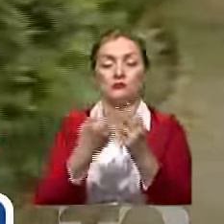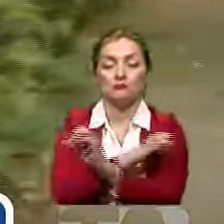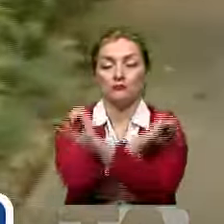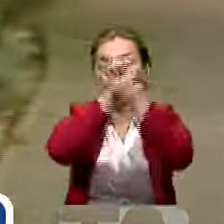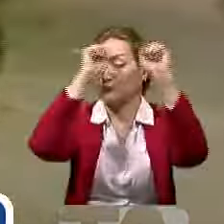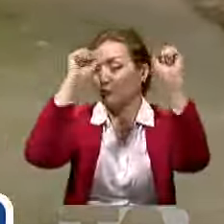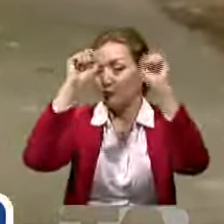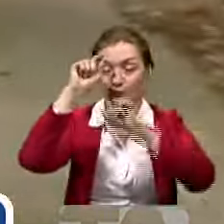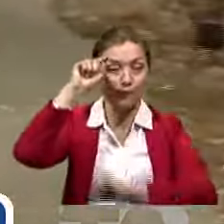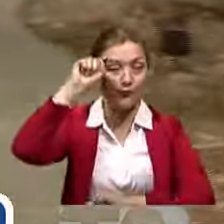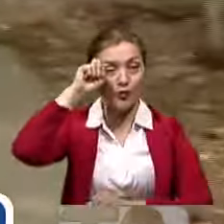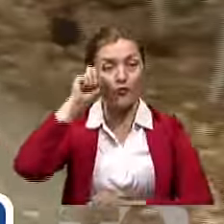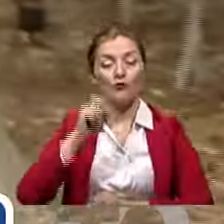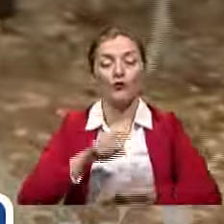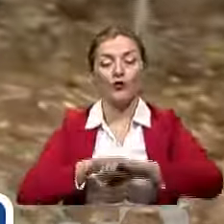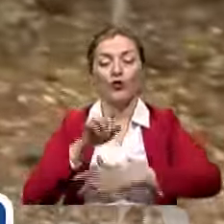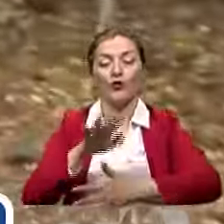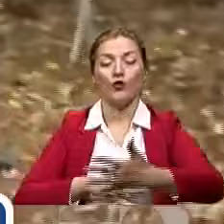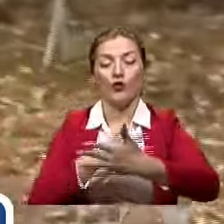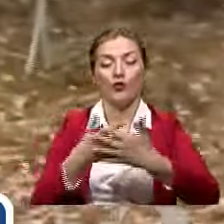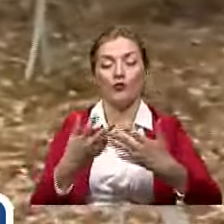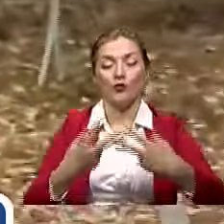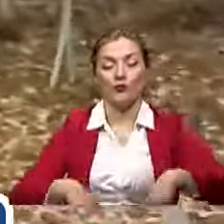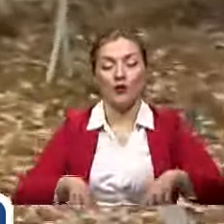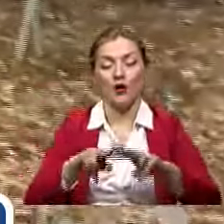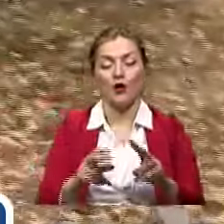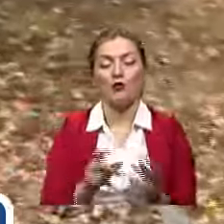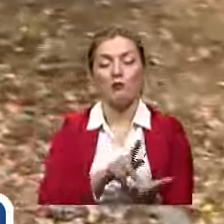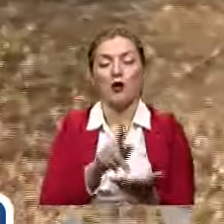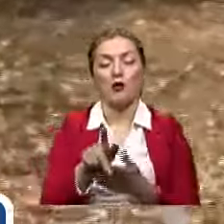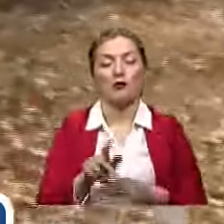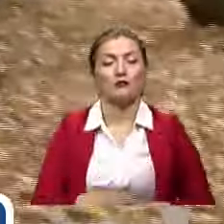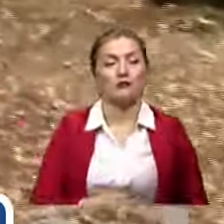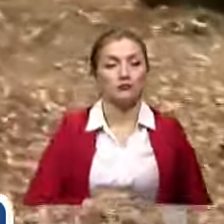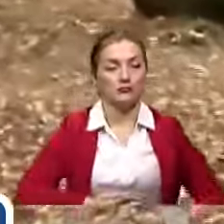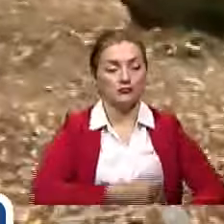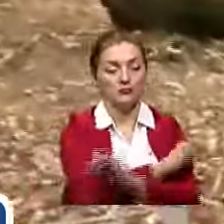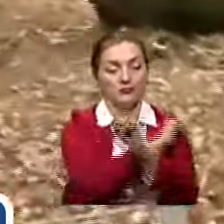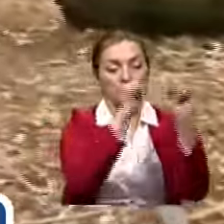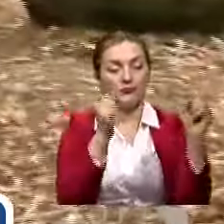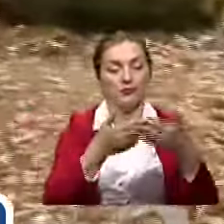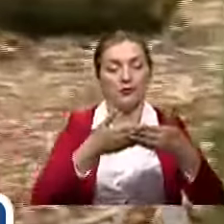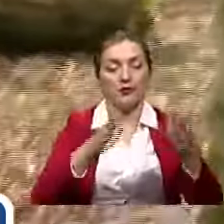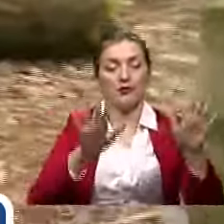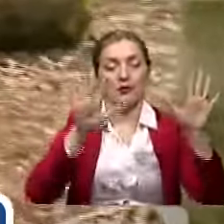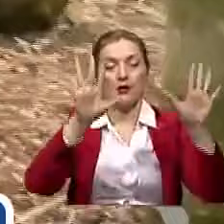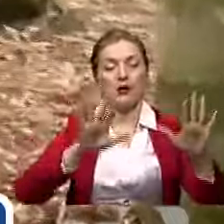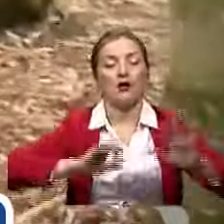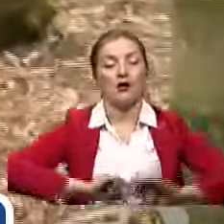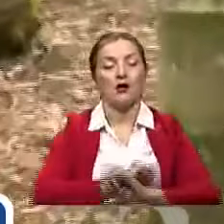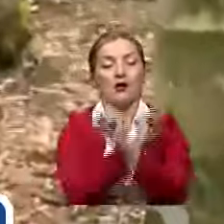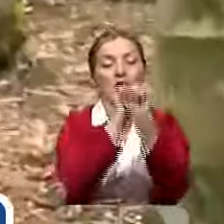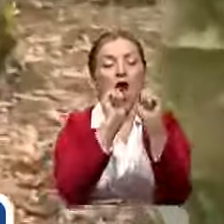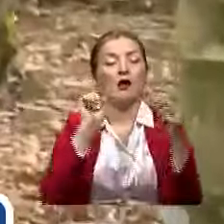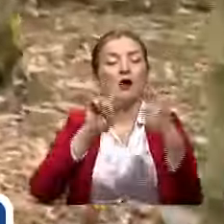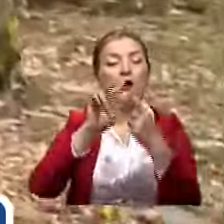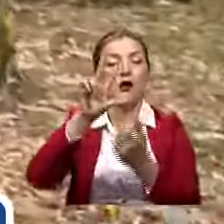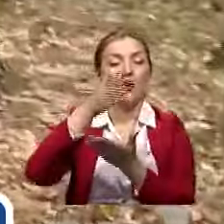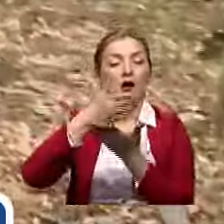mañana, recuérdenos cuáles son los horarios y las tarifas. En la mañana, pues, estamos abiertos desde las 10 hasta las 3:30 de la